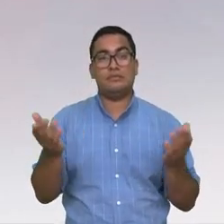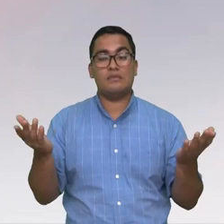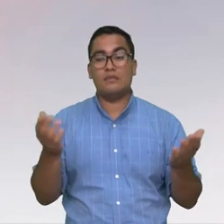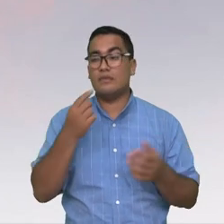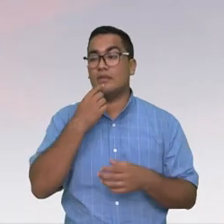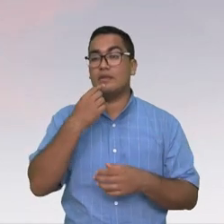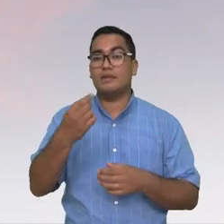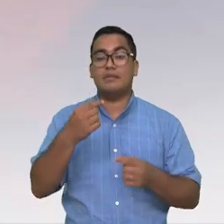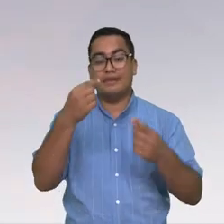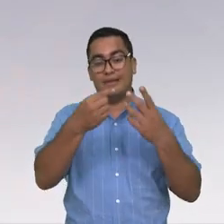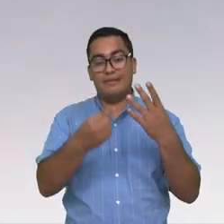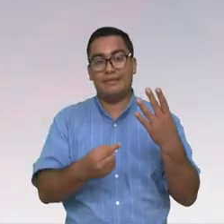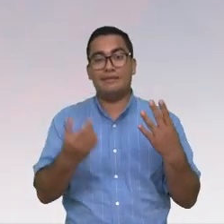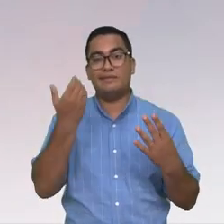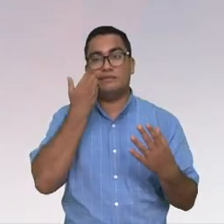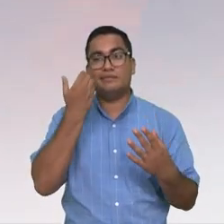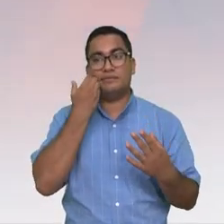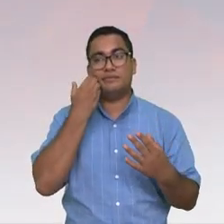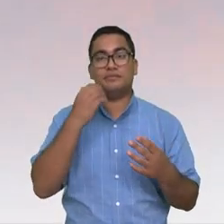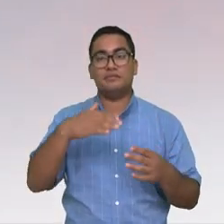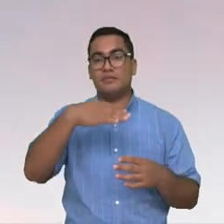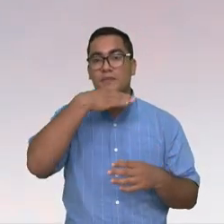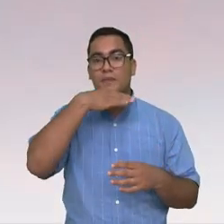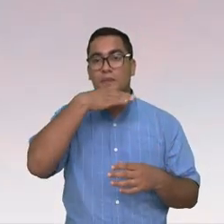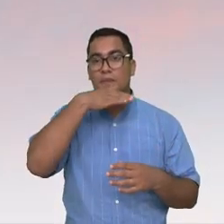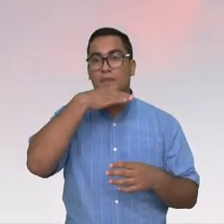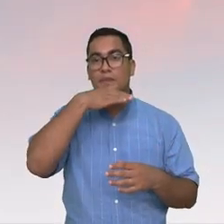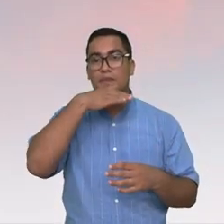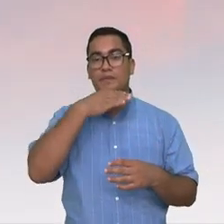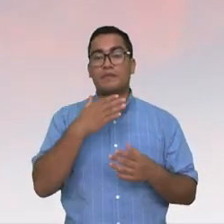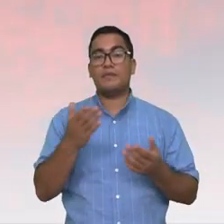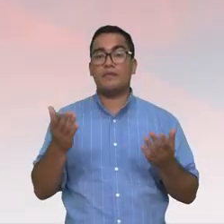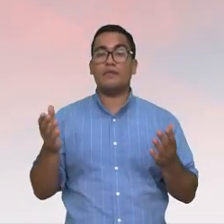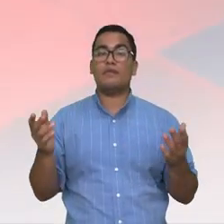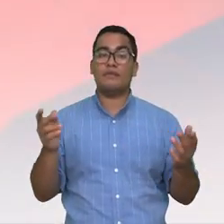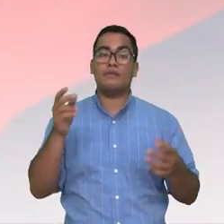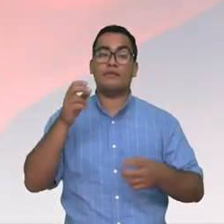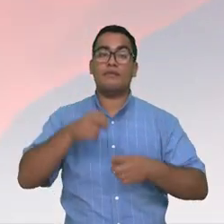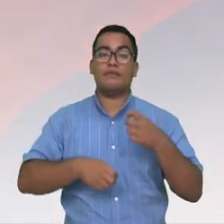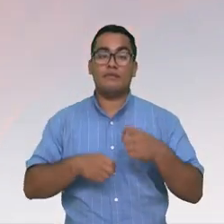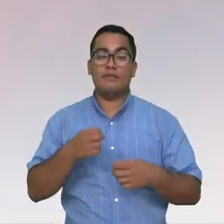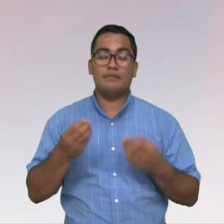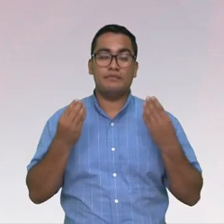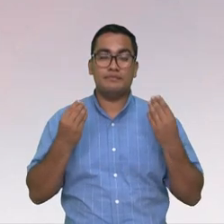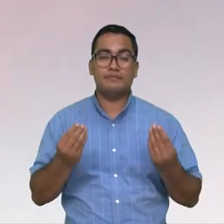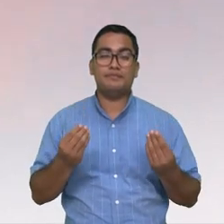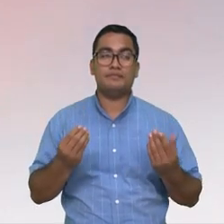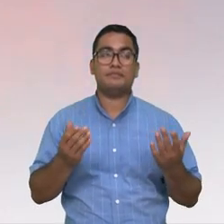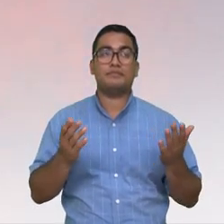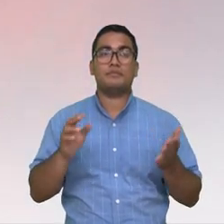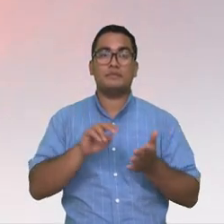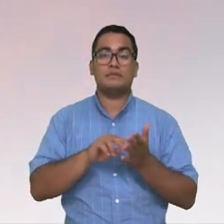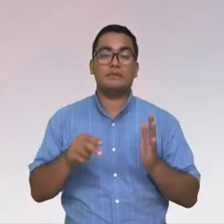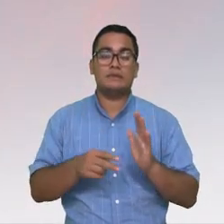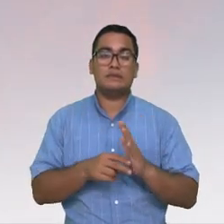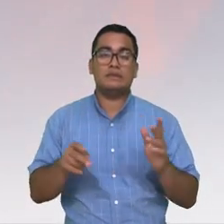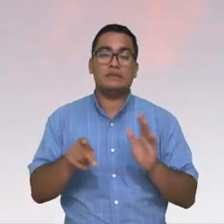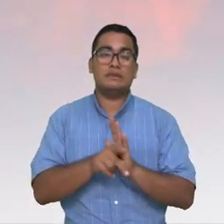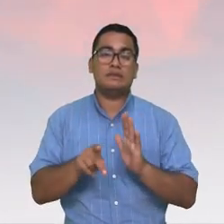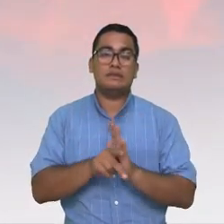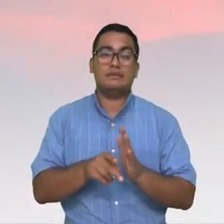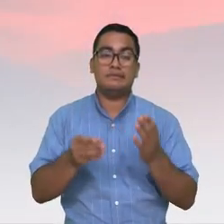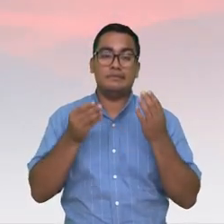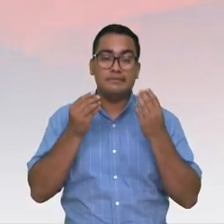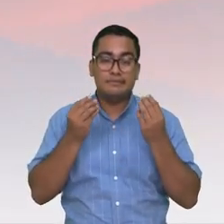reúne una serie de condiciones crónicas de salud que lo exponen aún más.